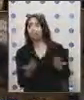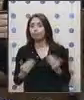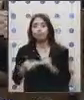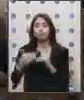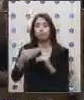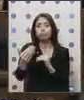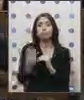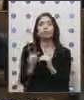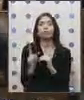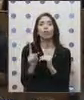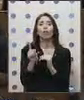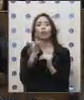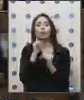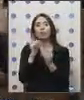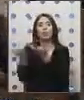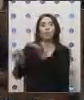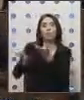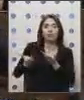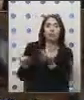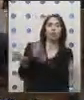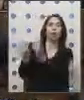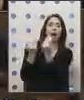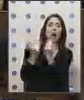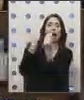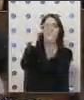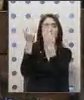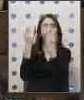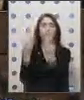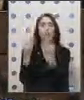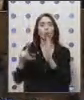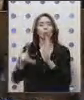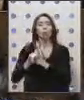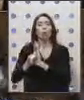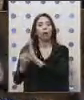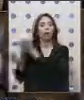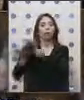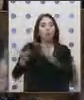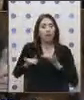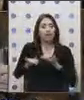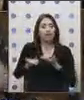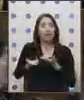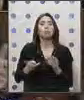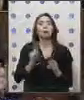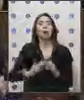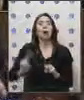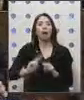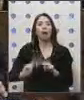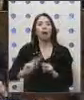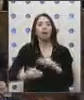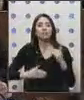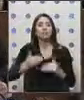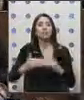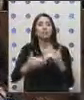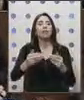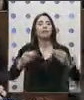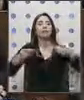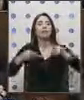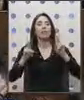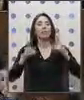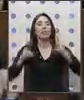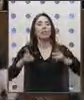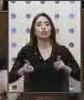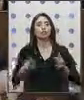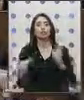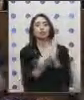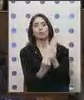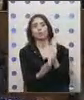necesariamente la cobertura, el apoyo psicológico o jurídico para llevar adelante y ejercer los derechos que le estamos